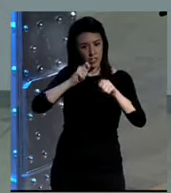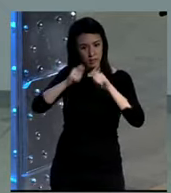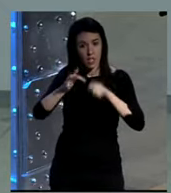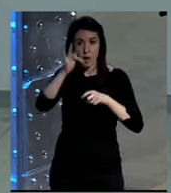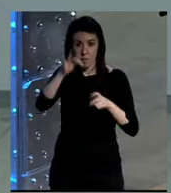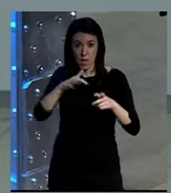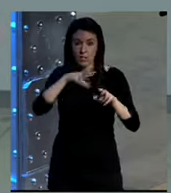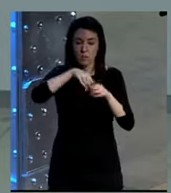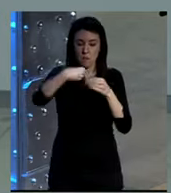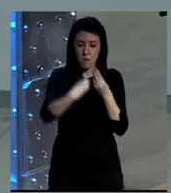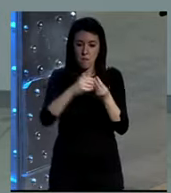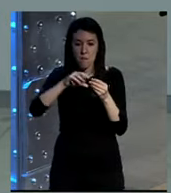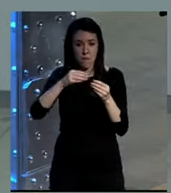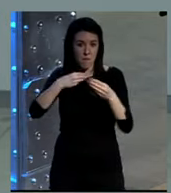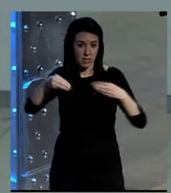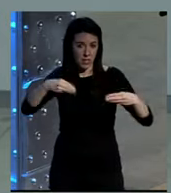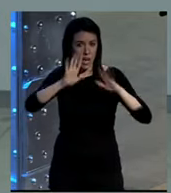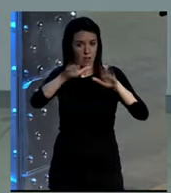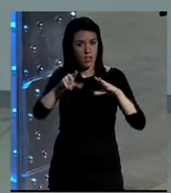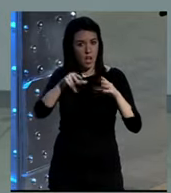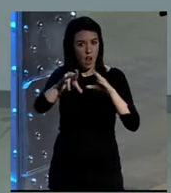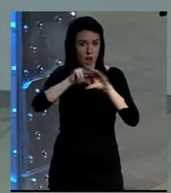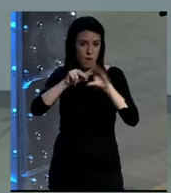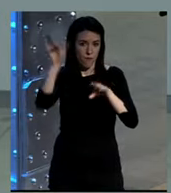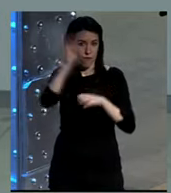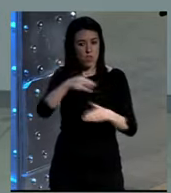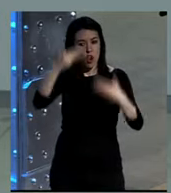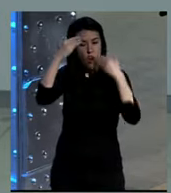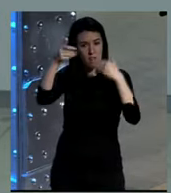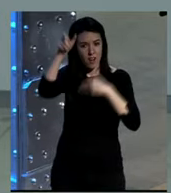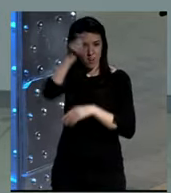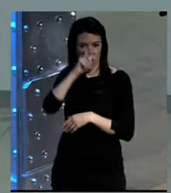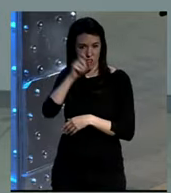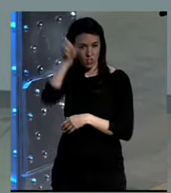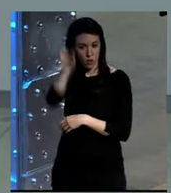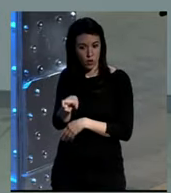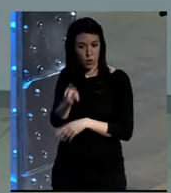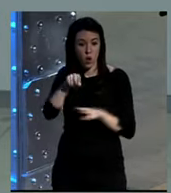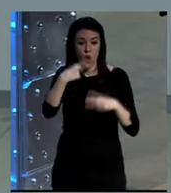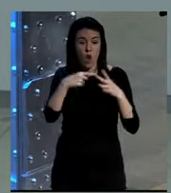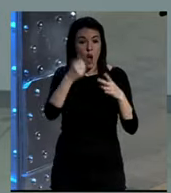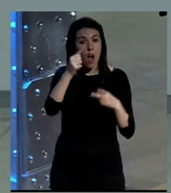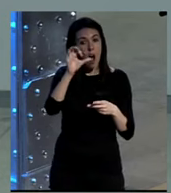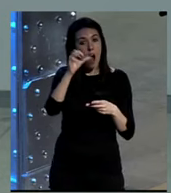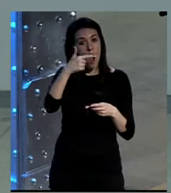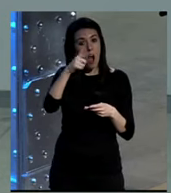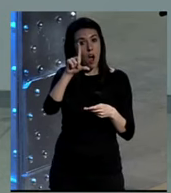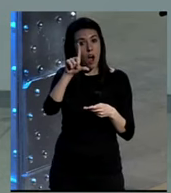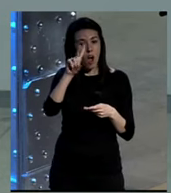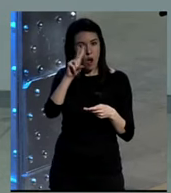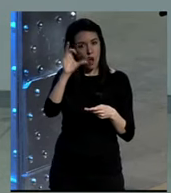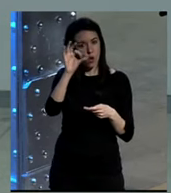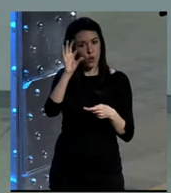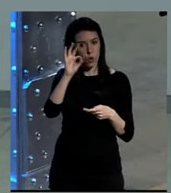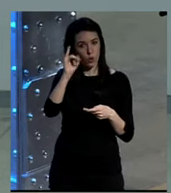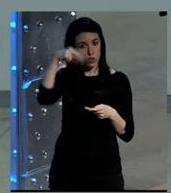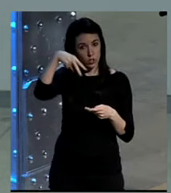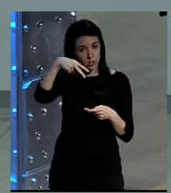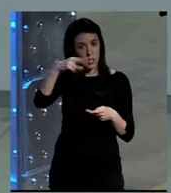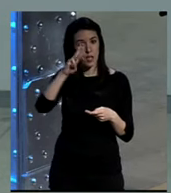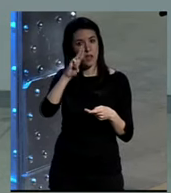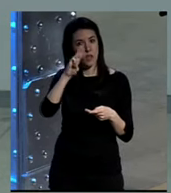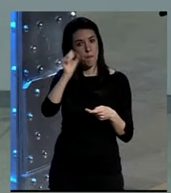los materiales, pues hemos hecho un pequeño vídeo de recordatorio. Después, Agustín de Pablo, que es el vicepresidente de la Asociación de